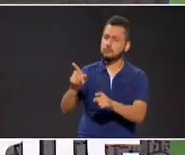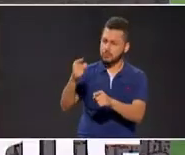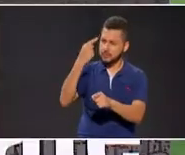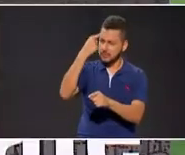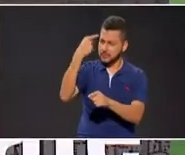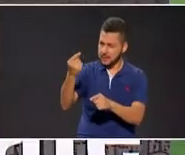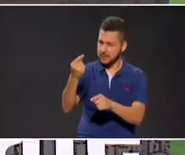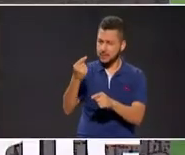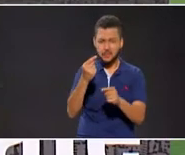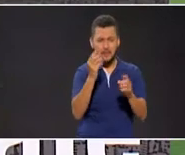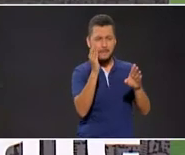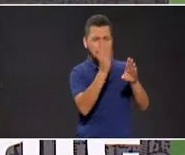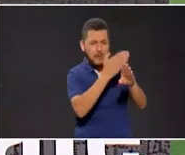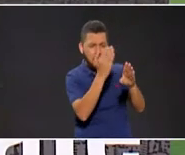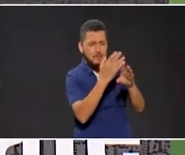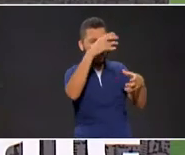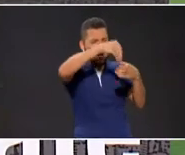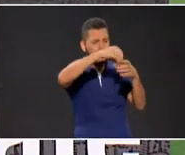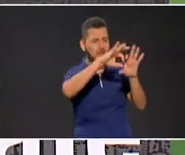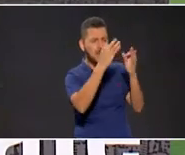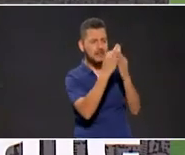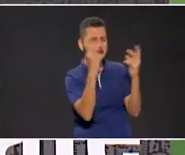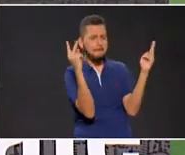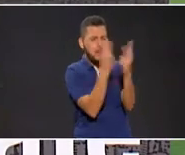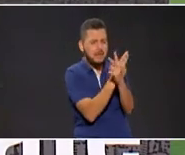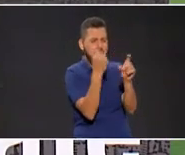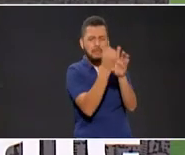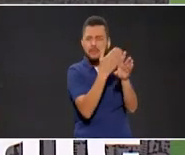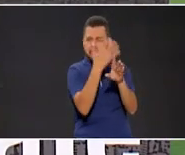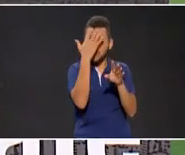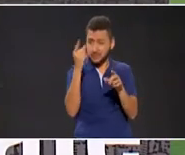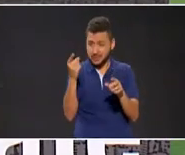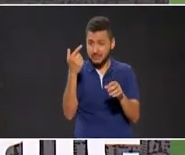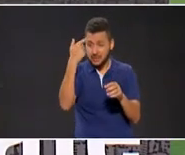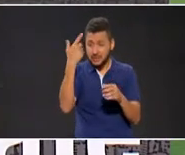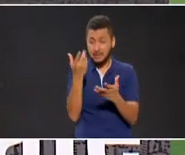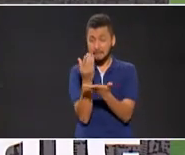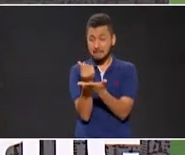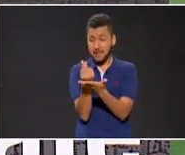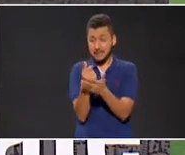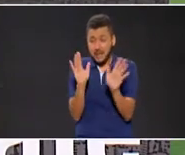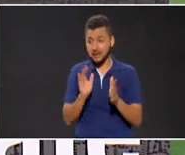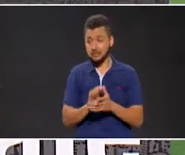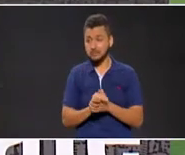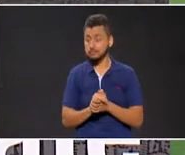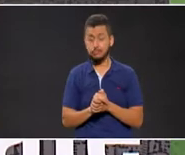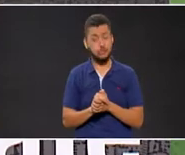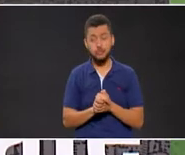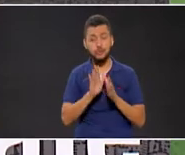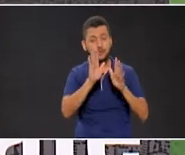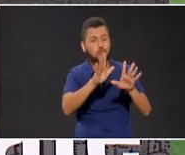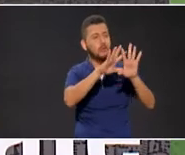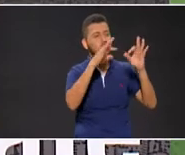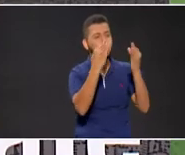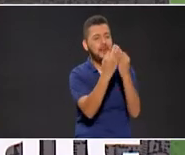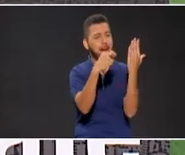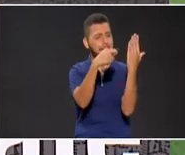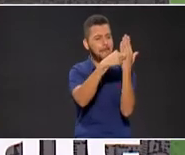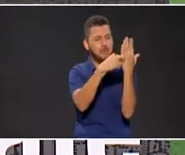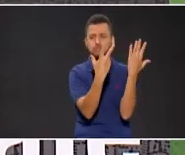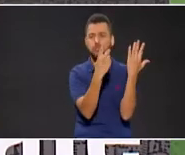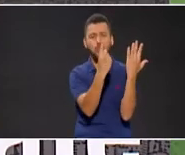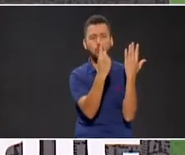a veces los problemas intrafamiliares se presentan en todos los estratos y no solamente todos los extractos en familias que